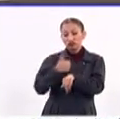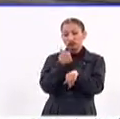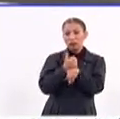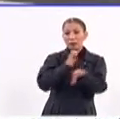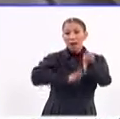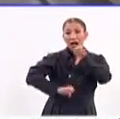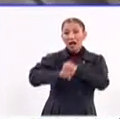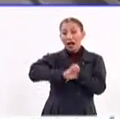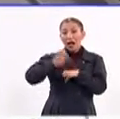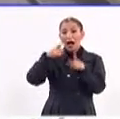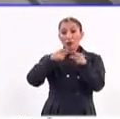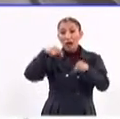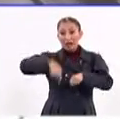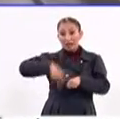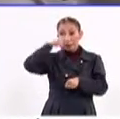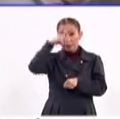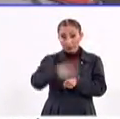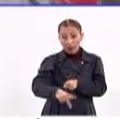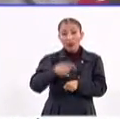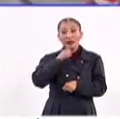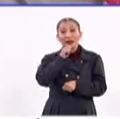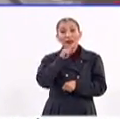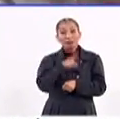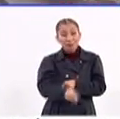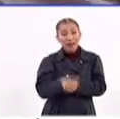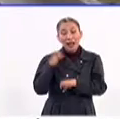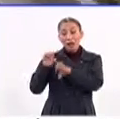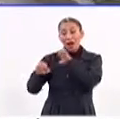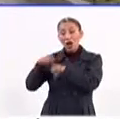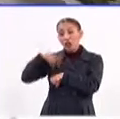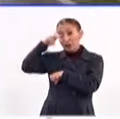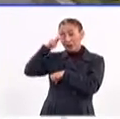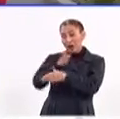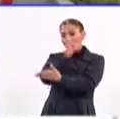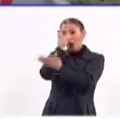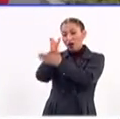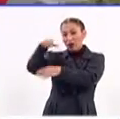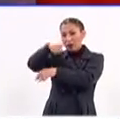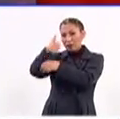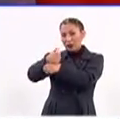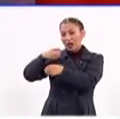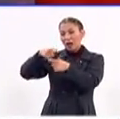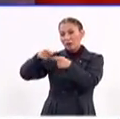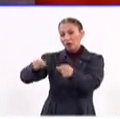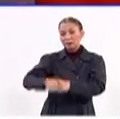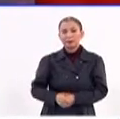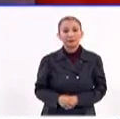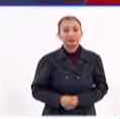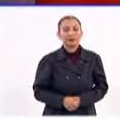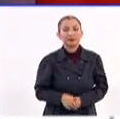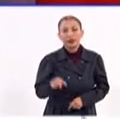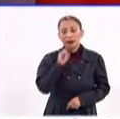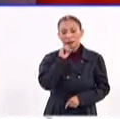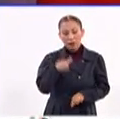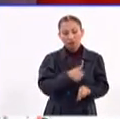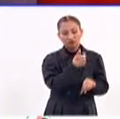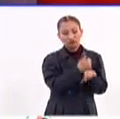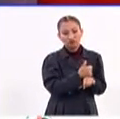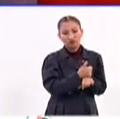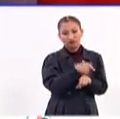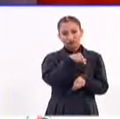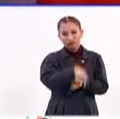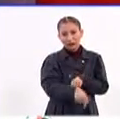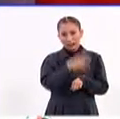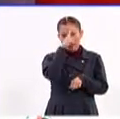estableció la Embajada de Japón en México y asimismo la Embajada de México en Japón. Bueno, primero se coloca en la